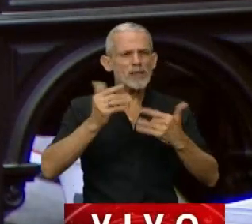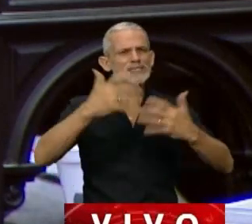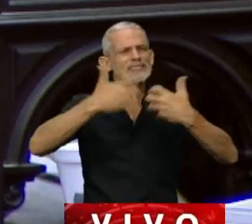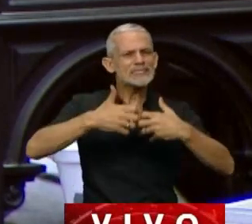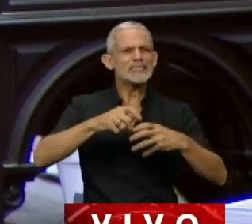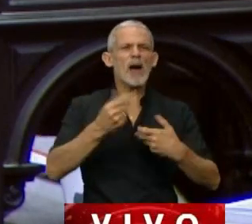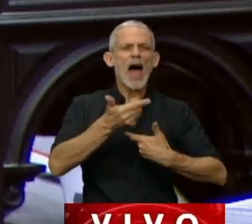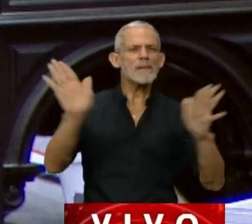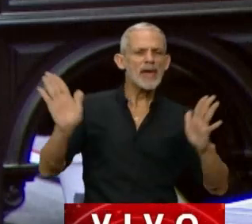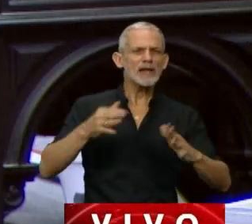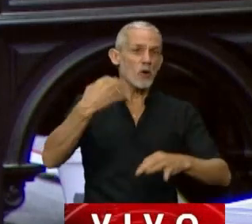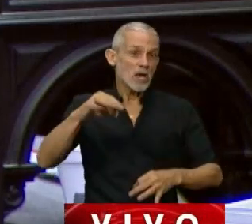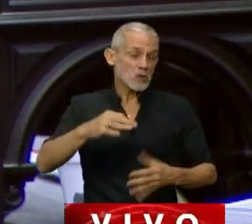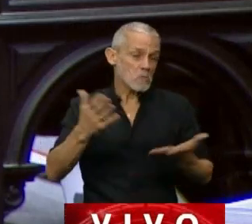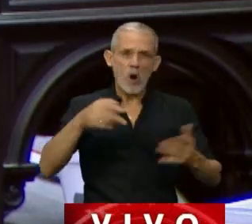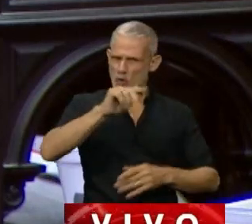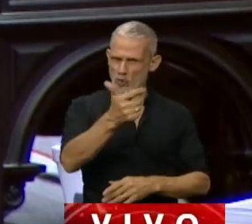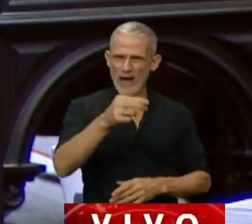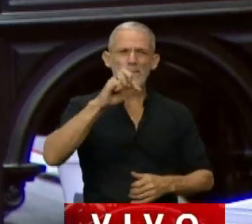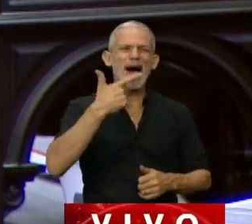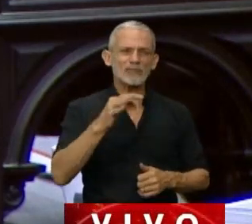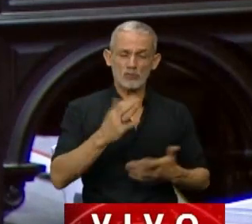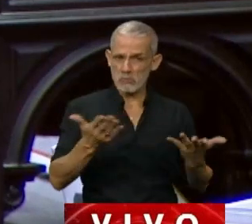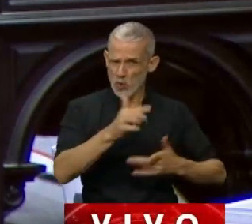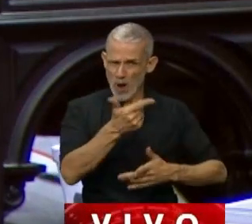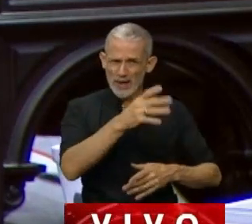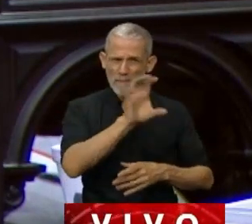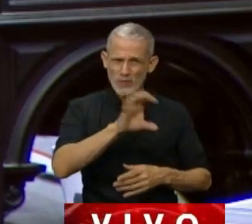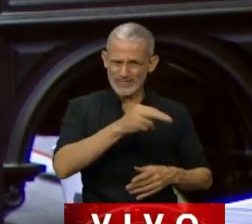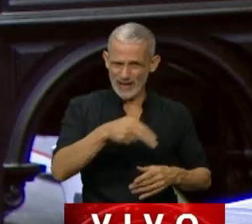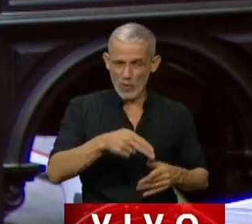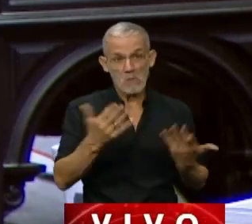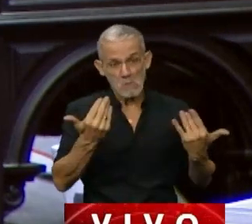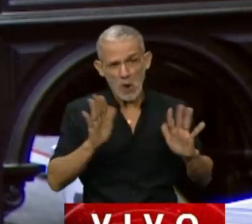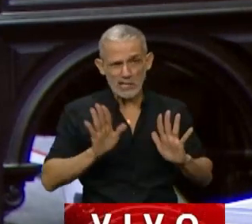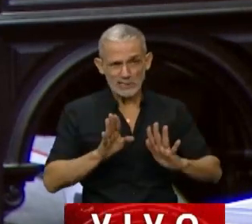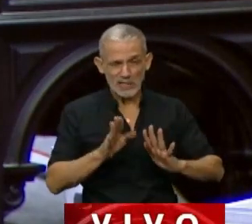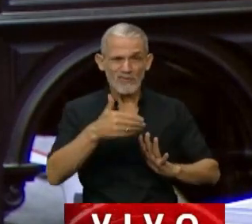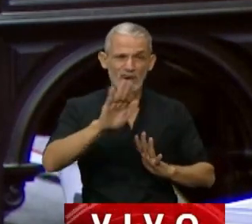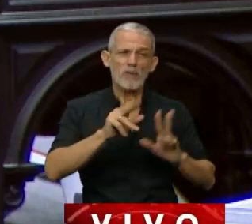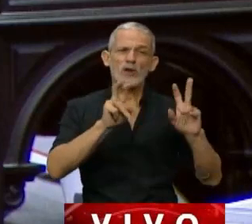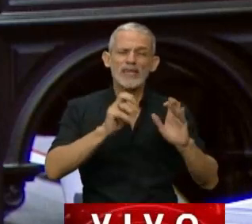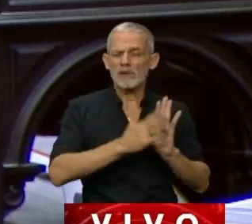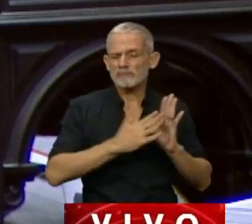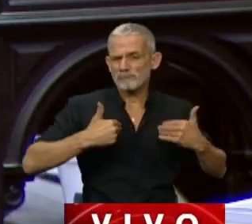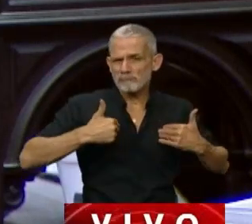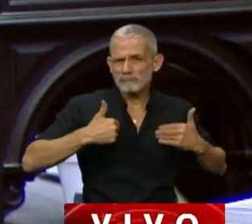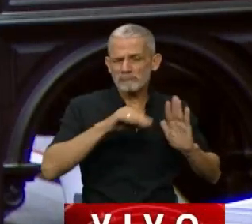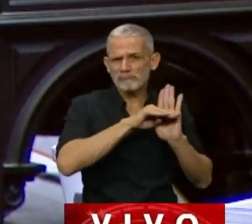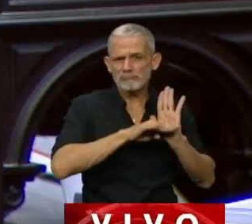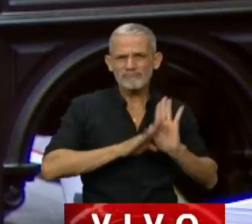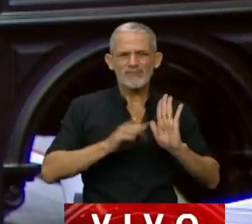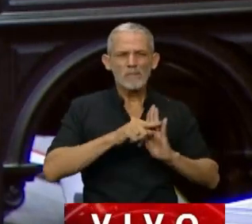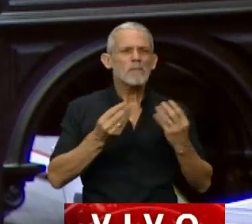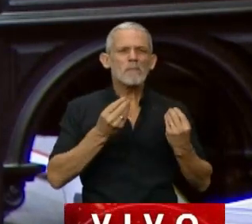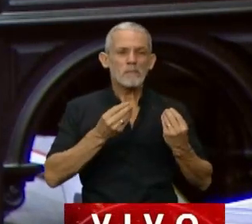obligatorias en la provincia, que hoy no existe, que creo que son todos temas que podrían contribuir